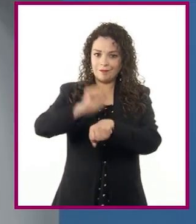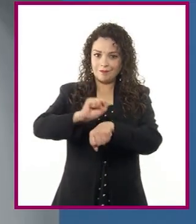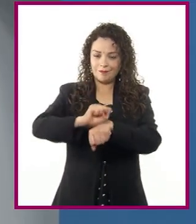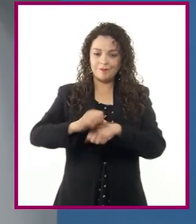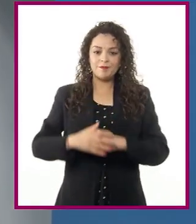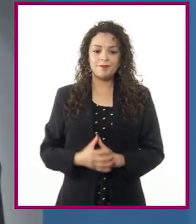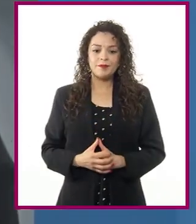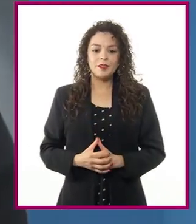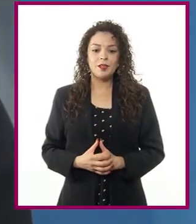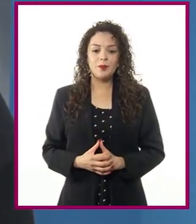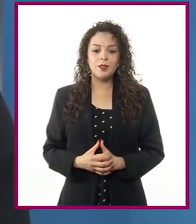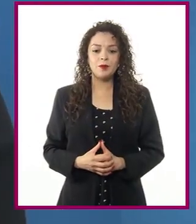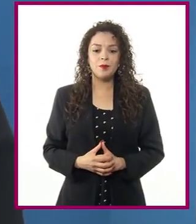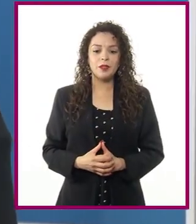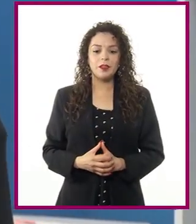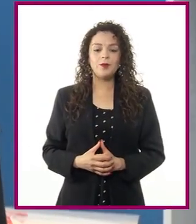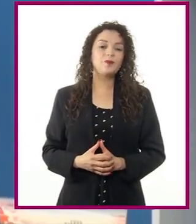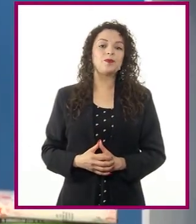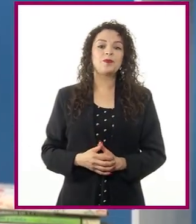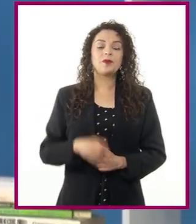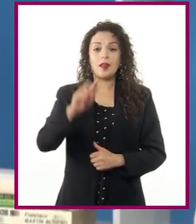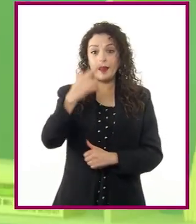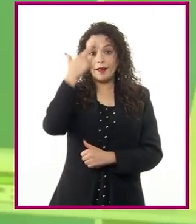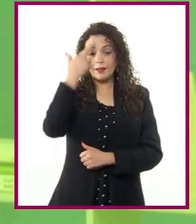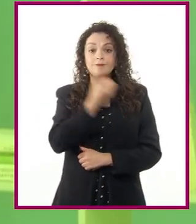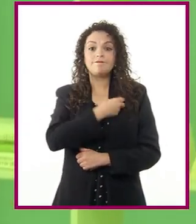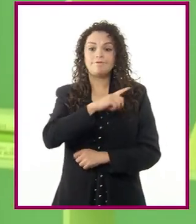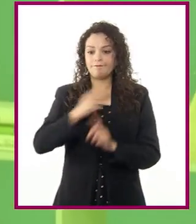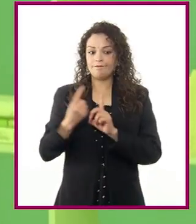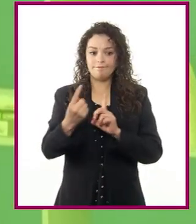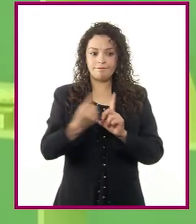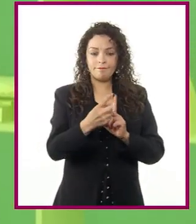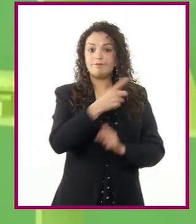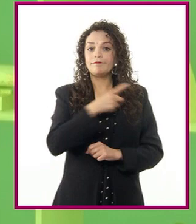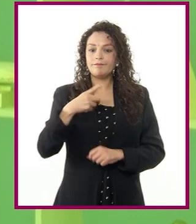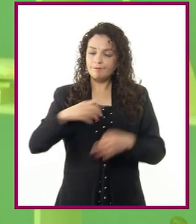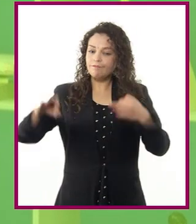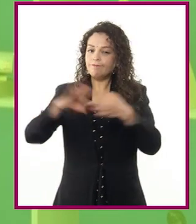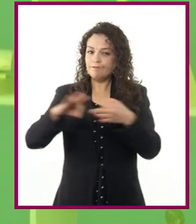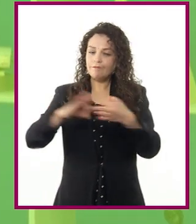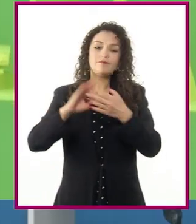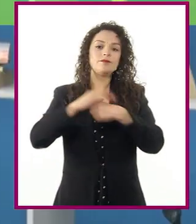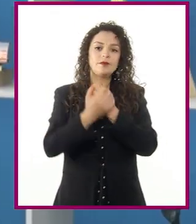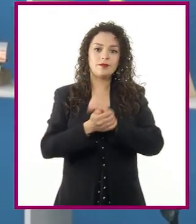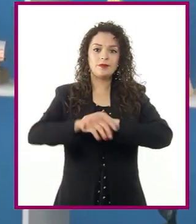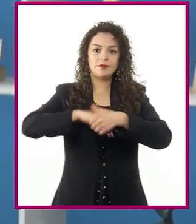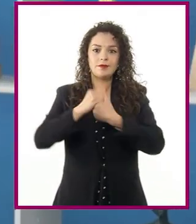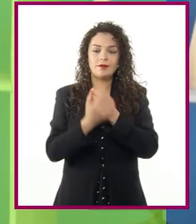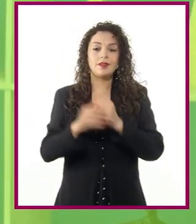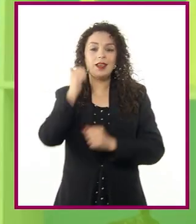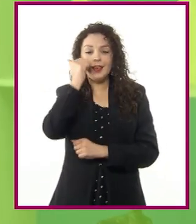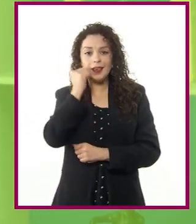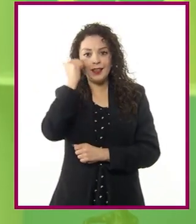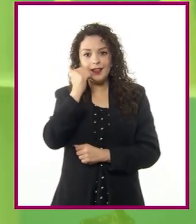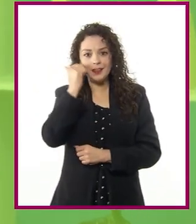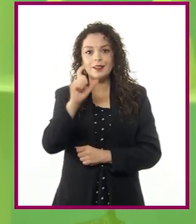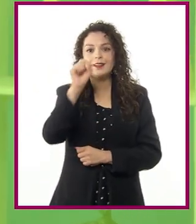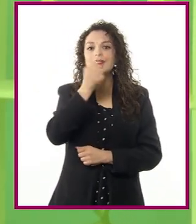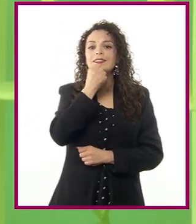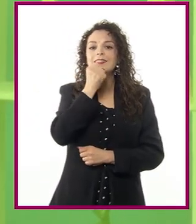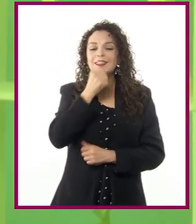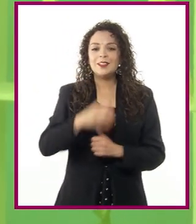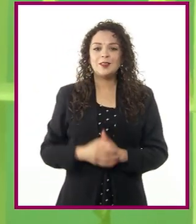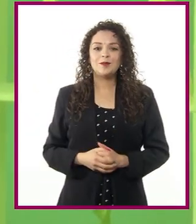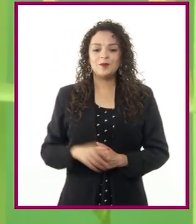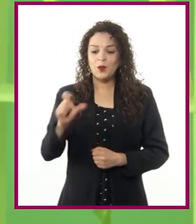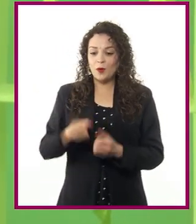secundaria. Recuerden mantener la sana distancia y lavarse constantemente las manos con agua y jabón durante al menos 20 segundos. Al salir